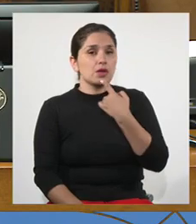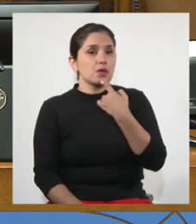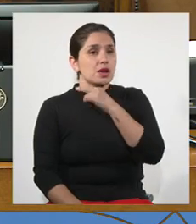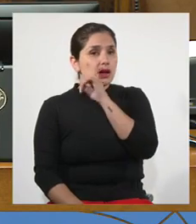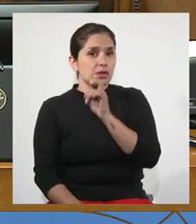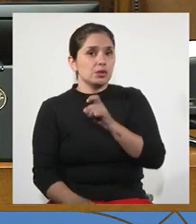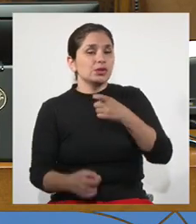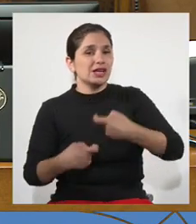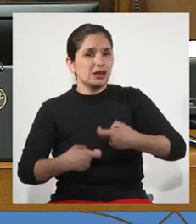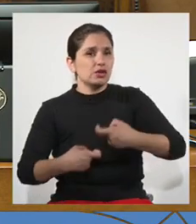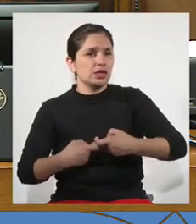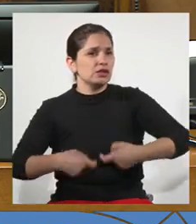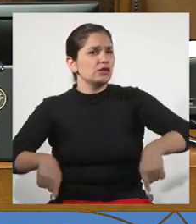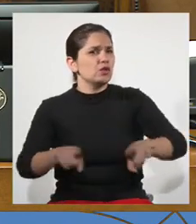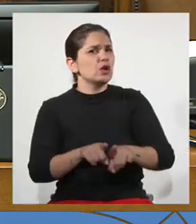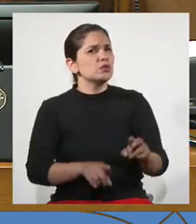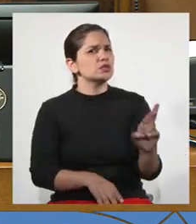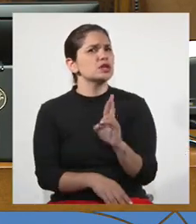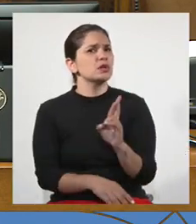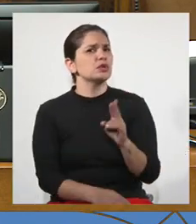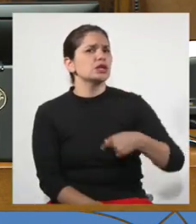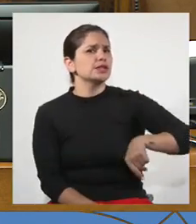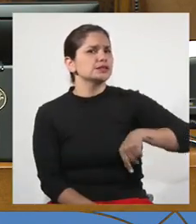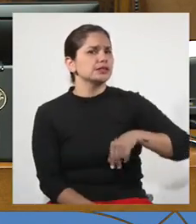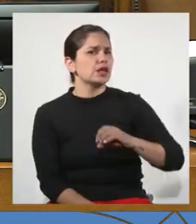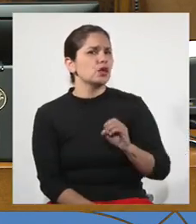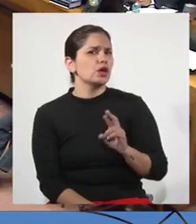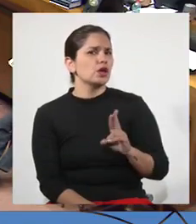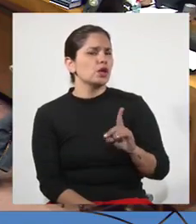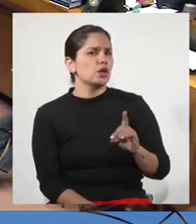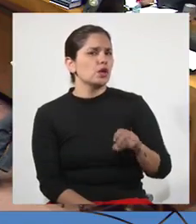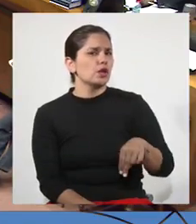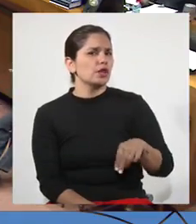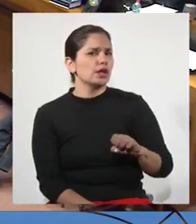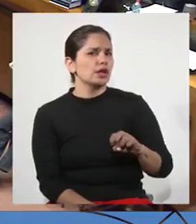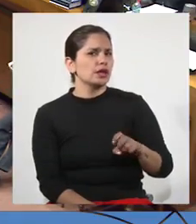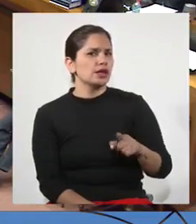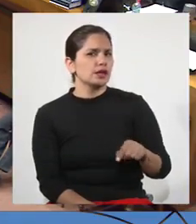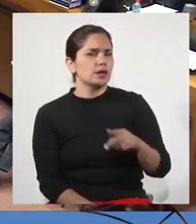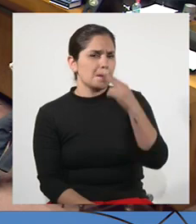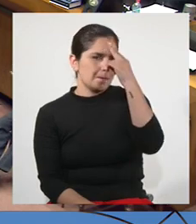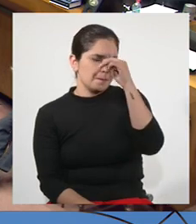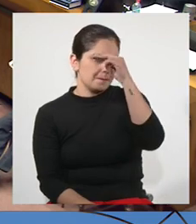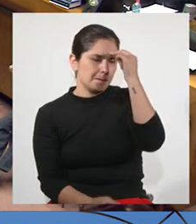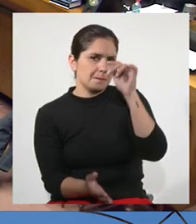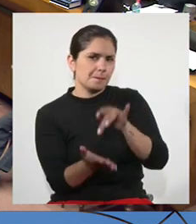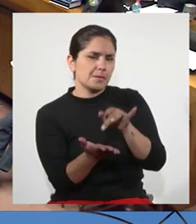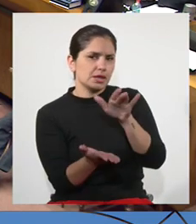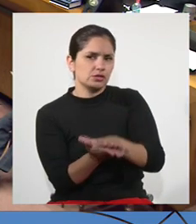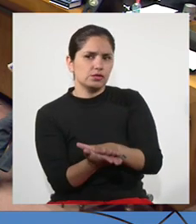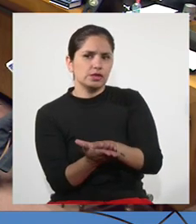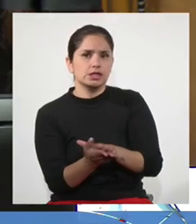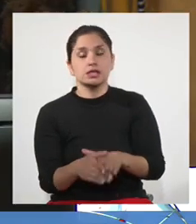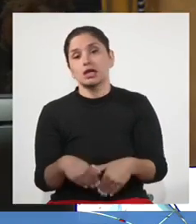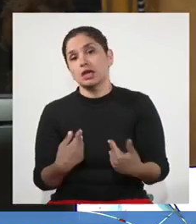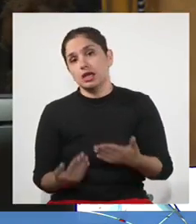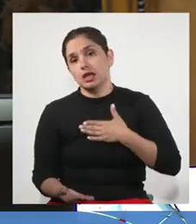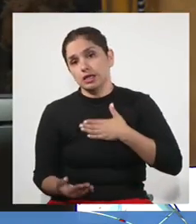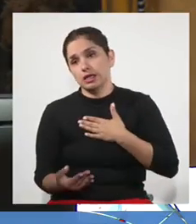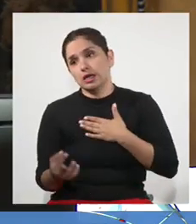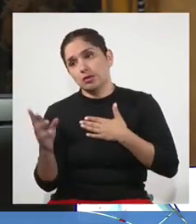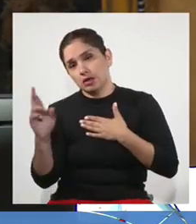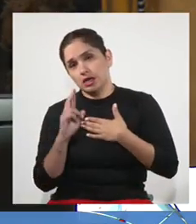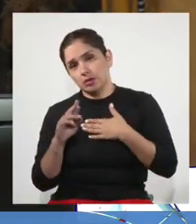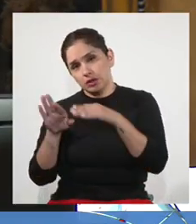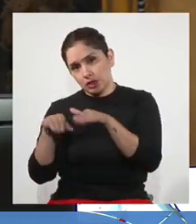concreta. Así como se ha respondido a la senadora Órdenes que en marzo va a estar el estudio, la senadora